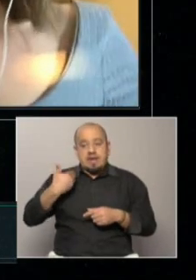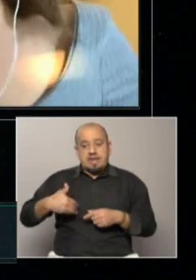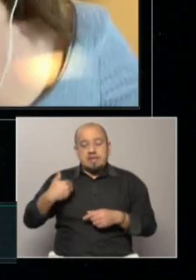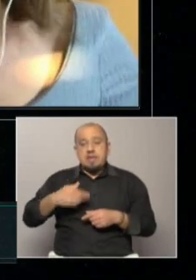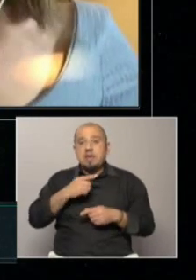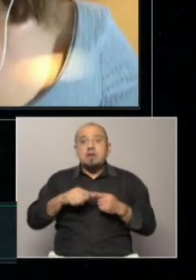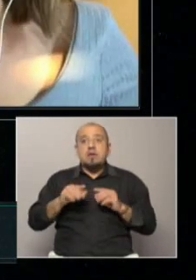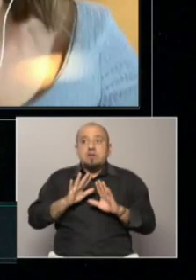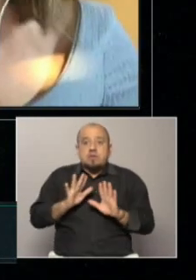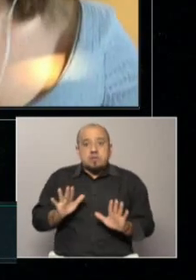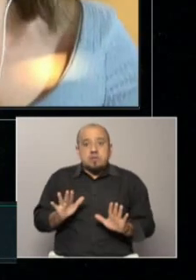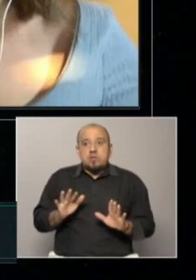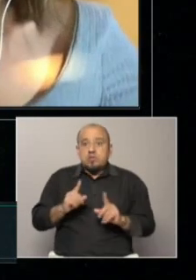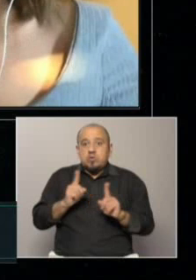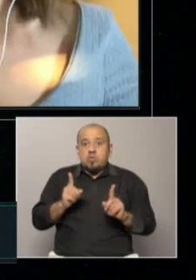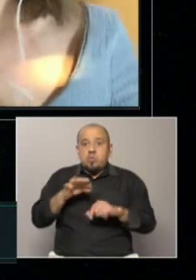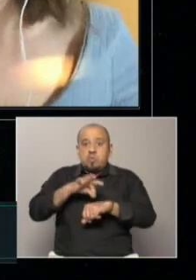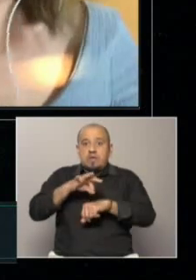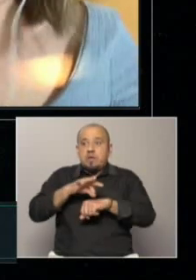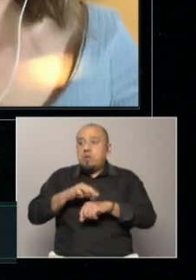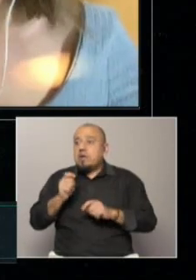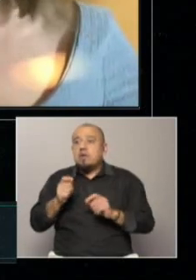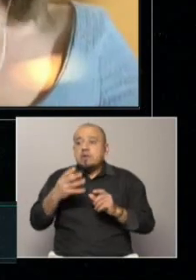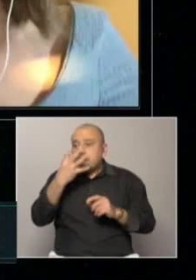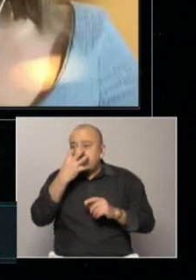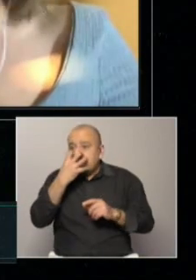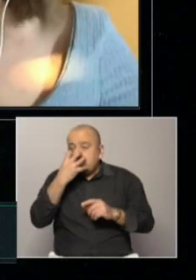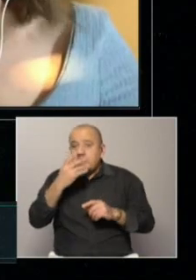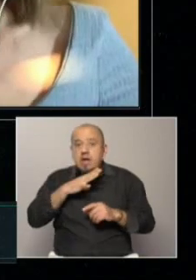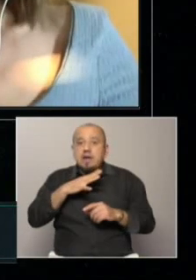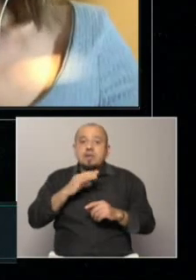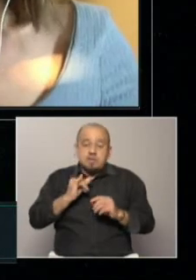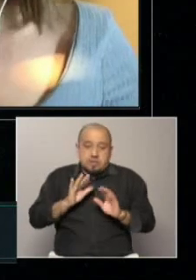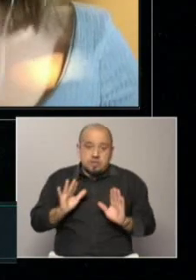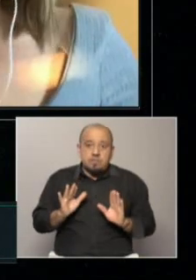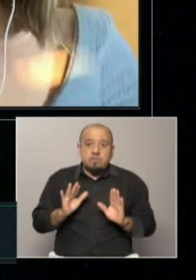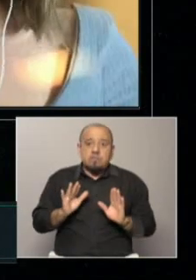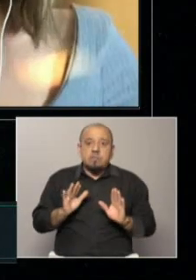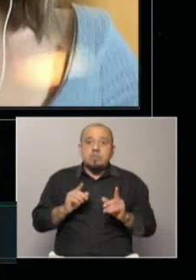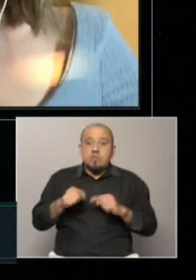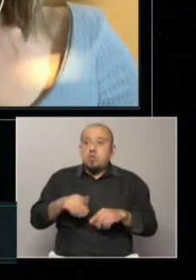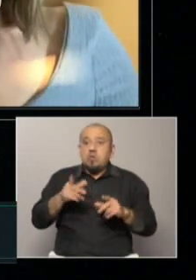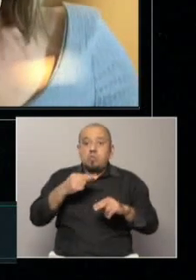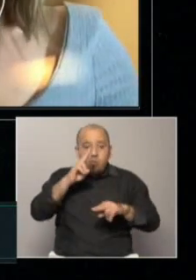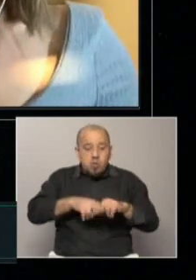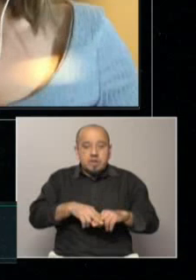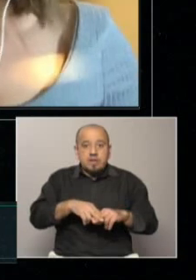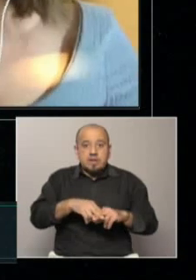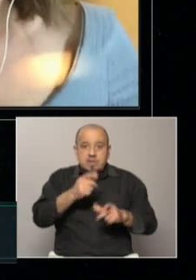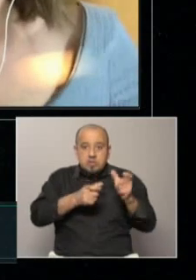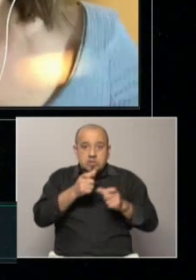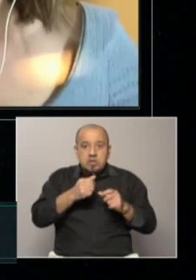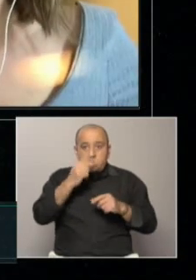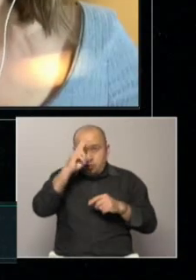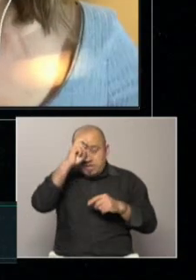ganando, que es no tener un médico que elegir a quién darle un respirador y a quién no darle un respirador. que no se muera la gente en la puerta de los hospitales, que todos puedan